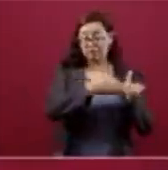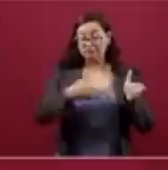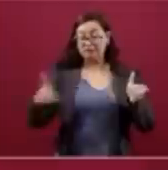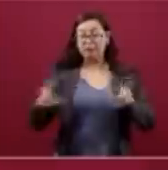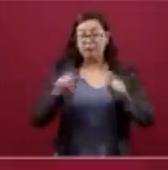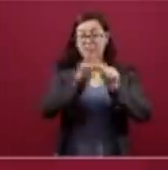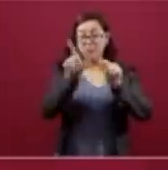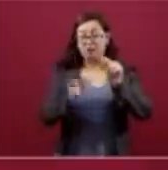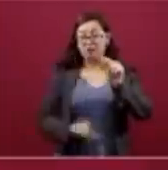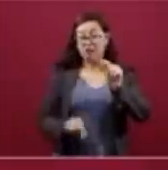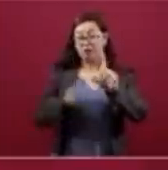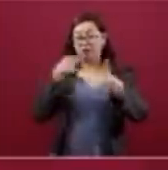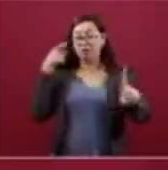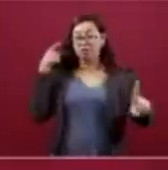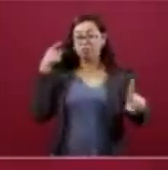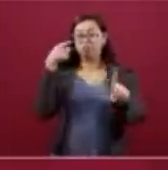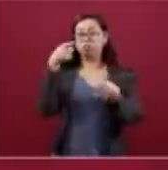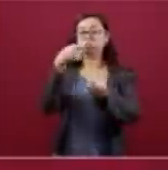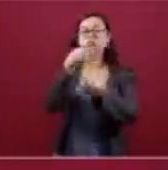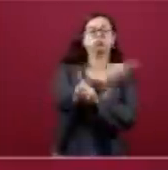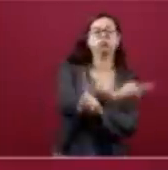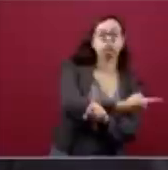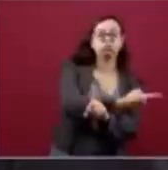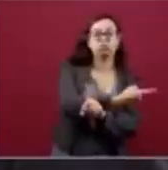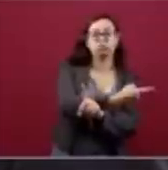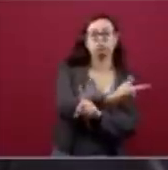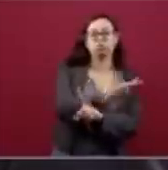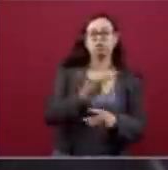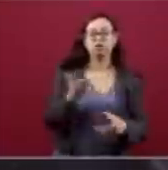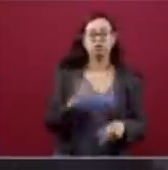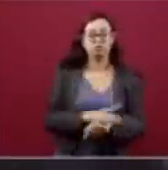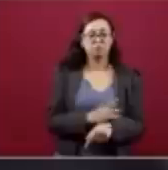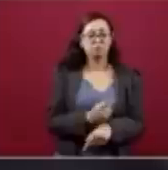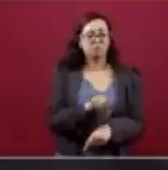porque en vez del general Mújica se optó